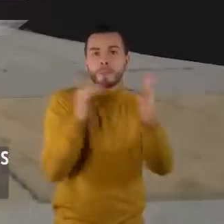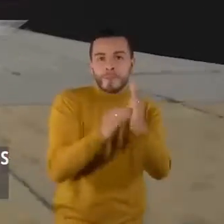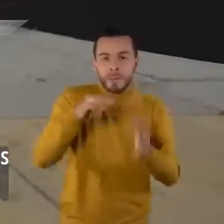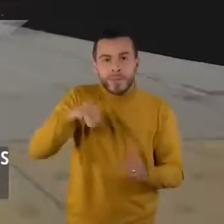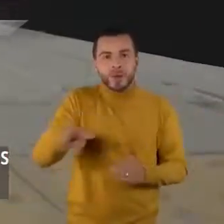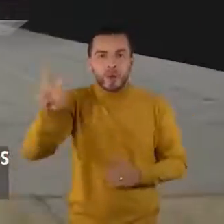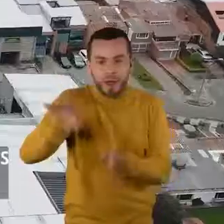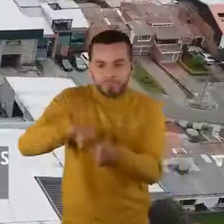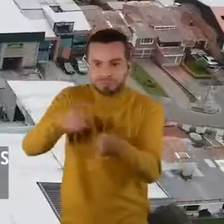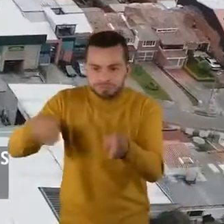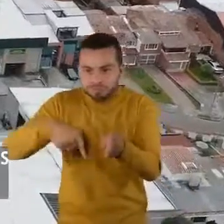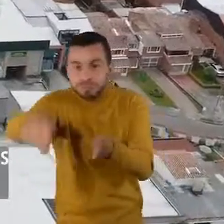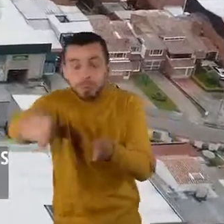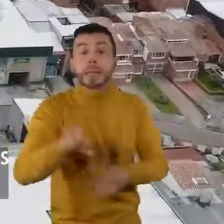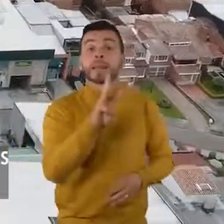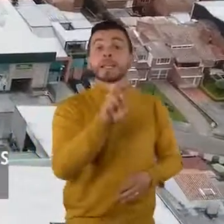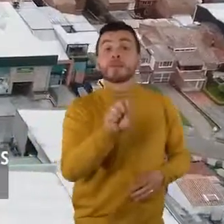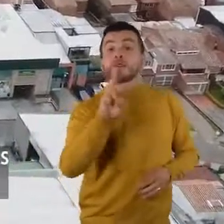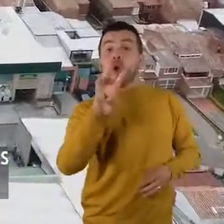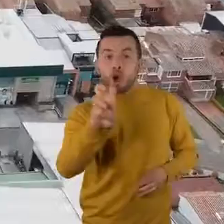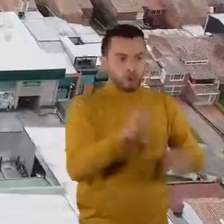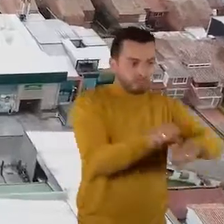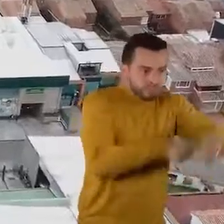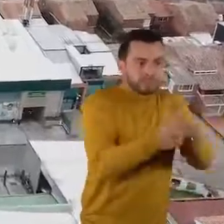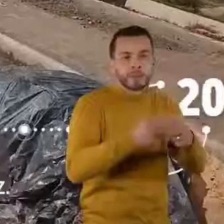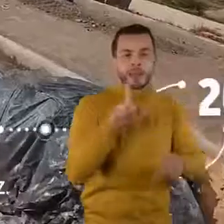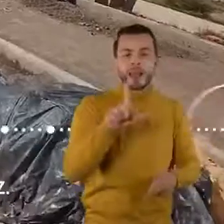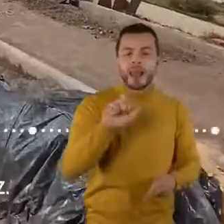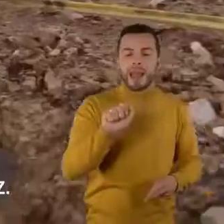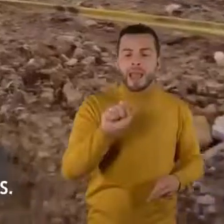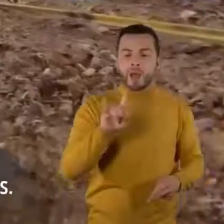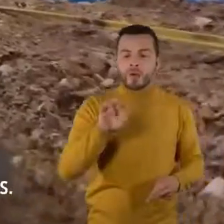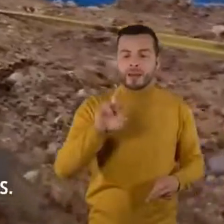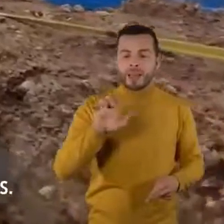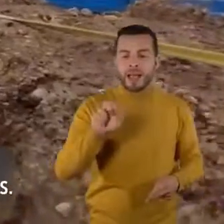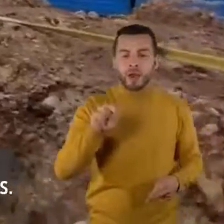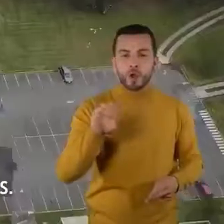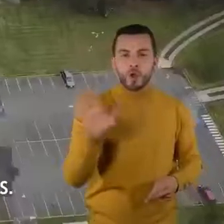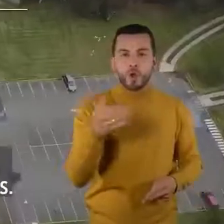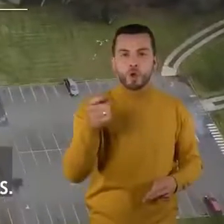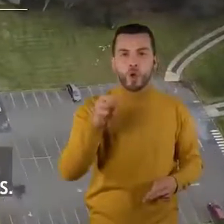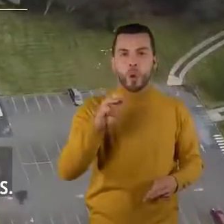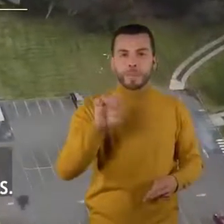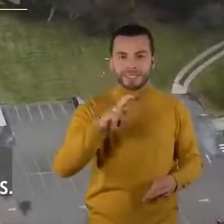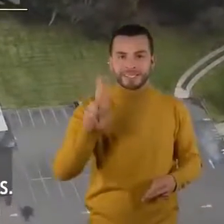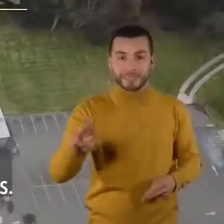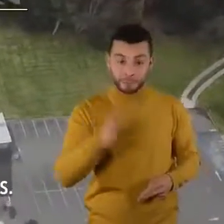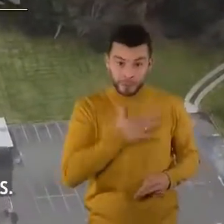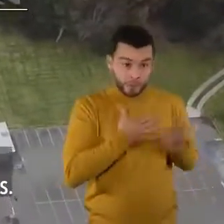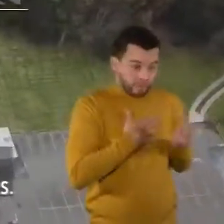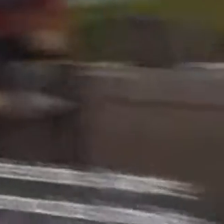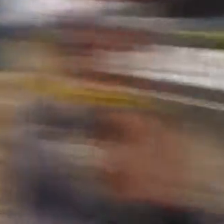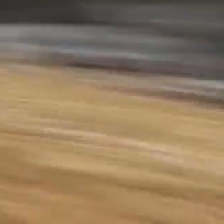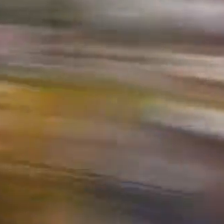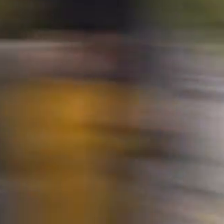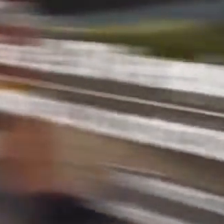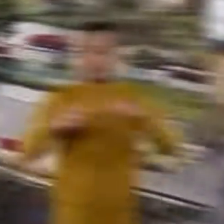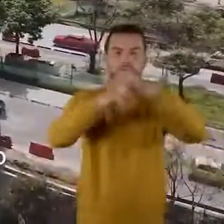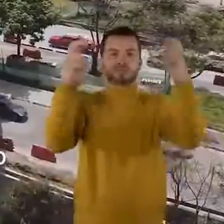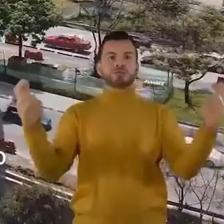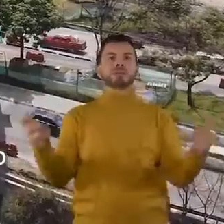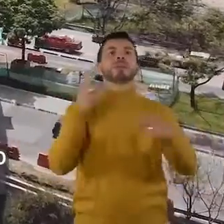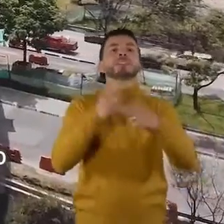instituto de desarrollo urbano entre las obras que están beneficiando a los habitantes del norte son los siguientes